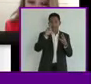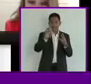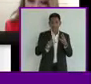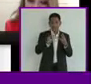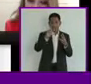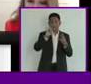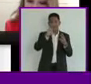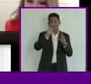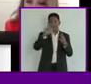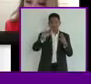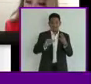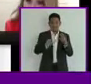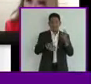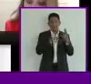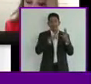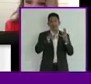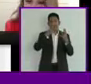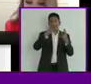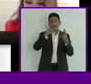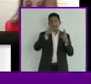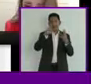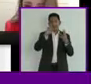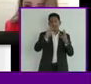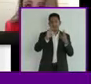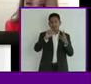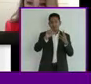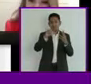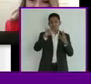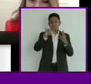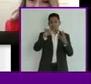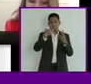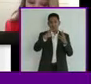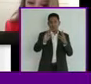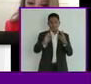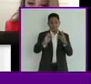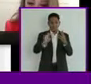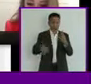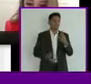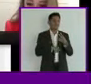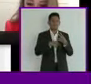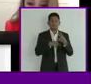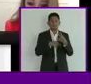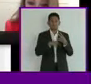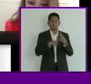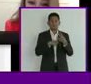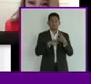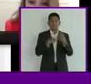por supuesto, a Diego Emiliano Bravo Pérez y,